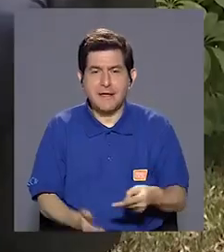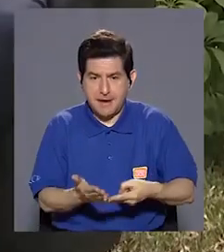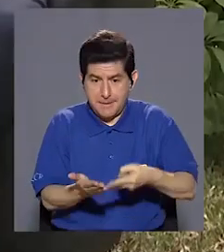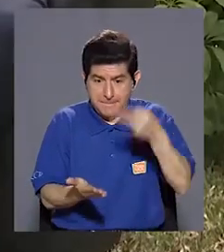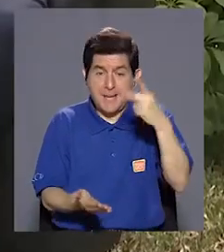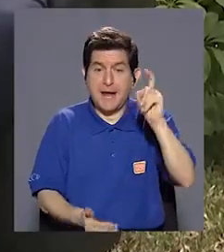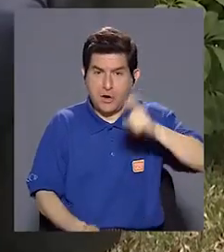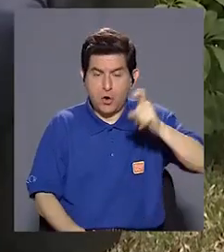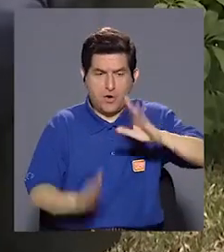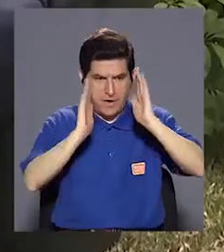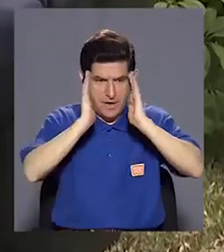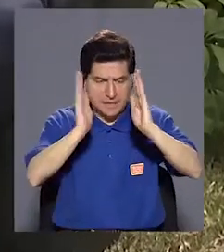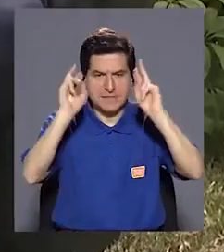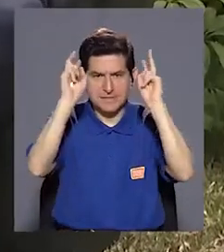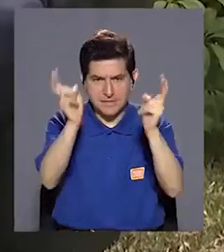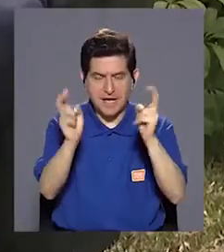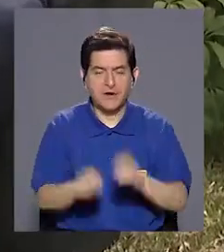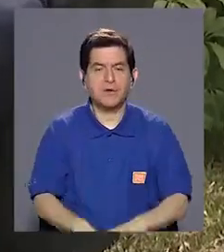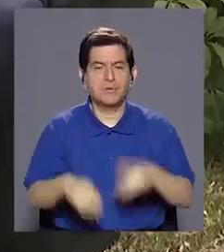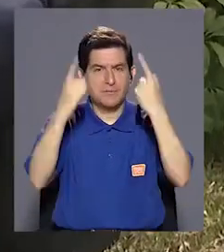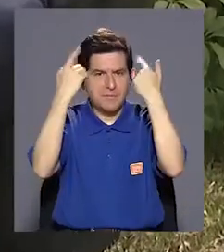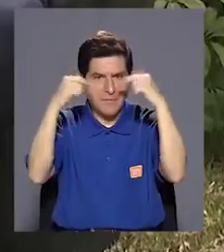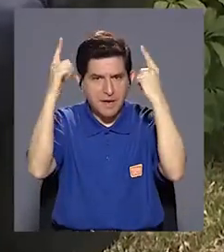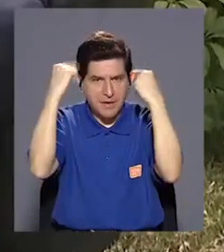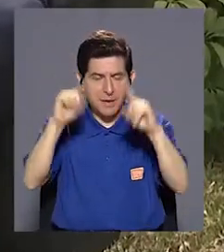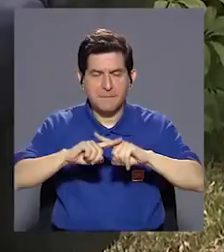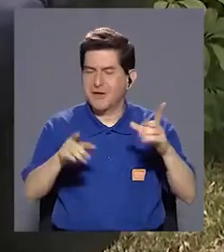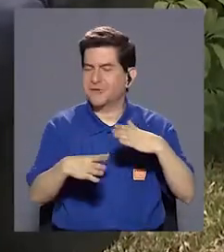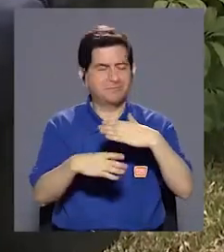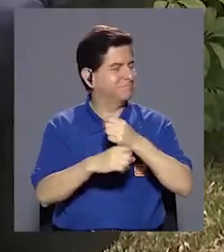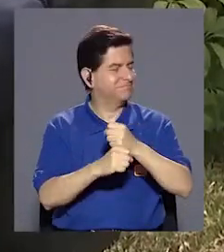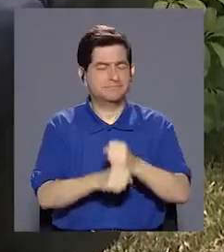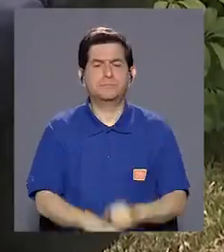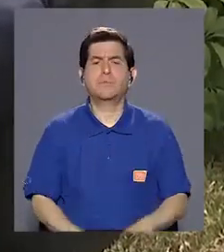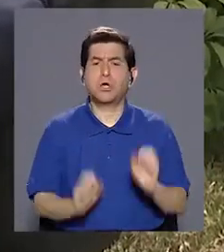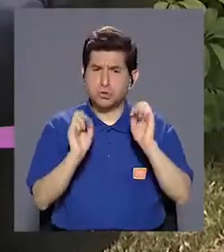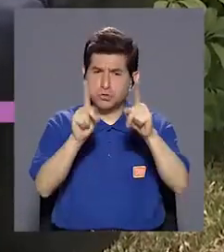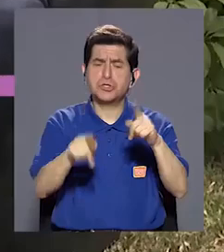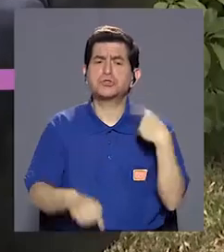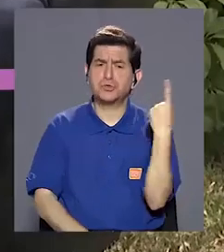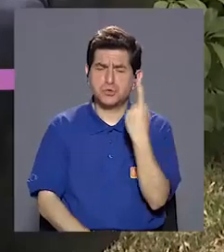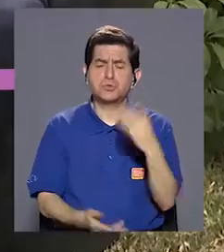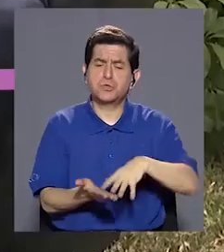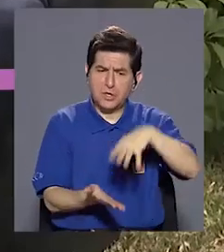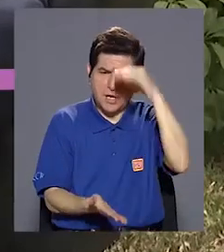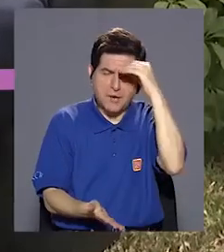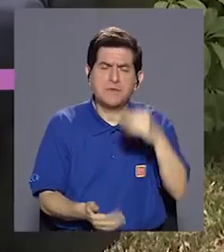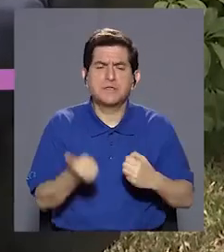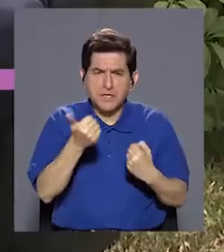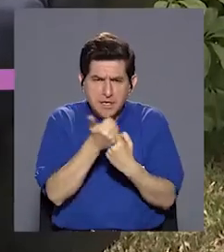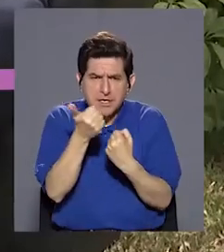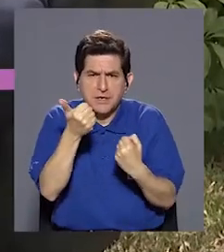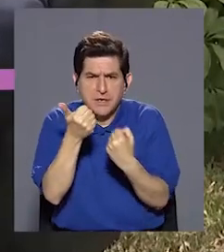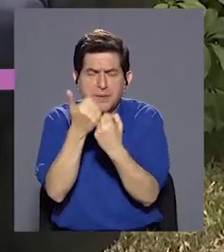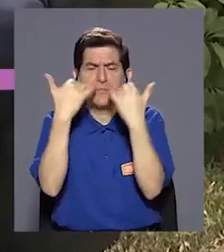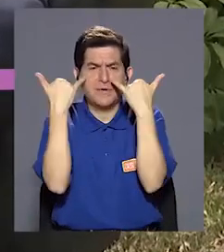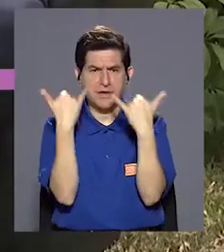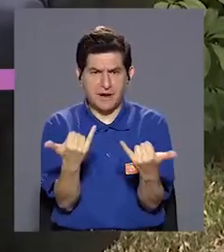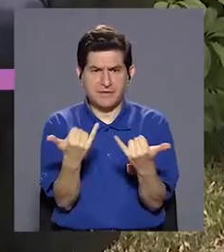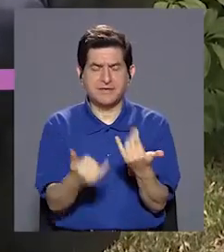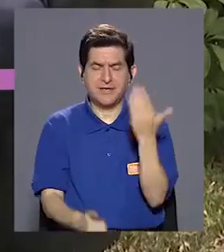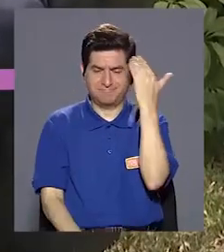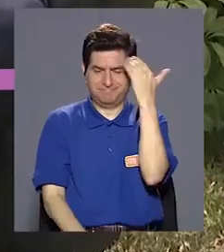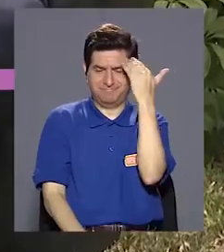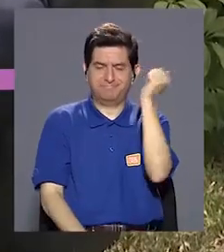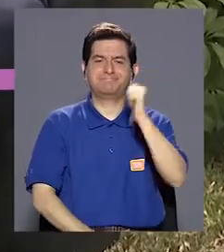y la dedicación que tenemos que prestarle al tema para que sea efectivo, no lo estamos haciendo. Entonces siempre hay oportunidades justamente para aprender y para reforzar lo que ya